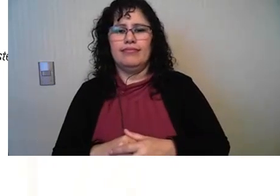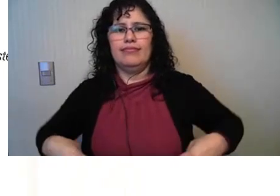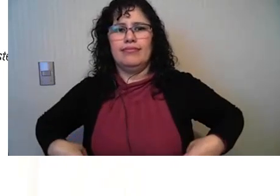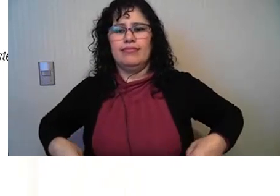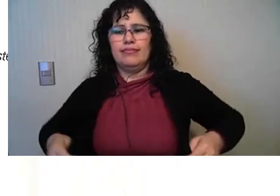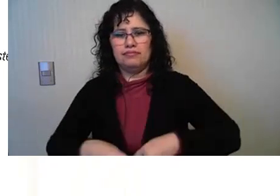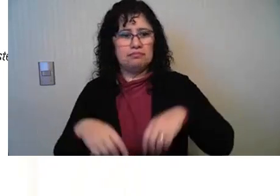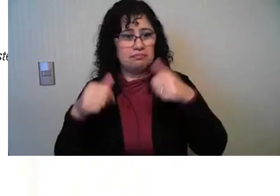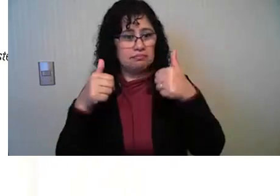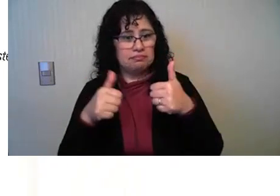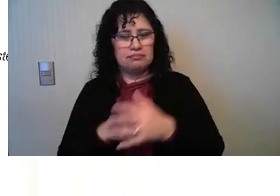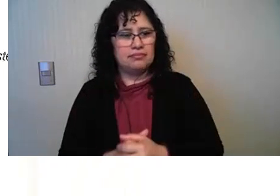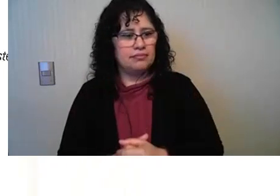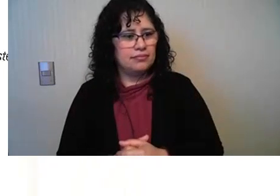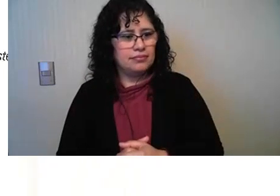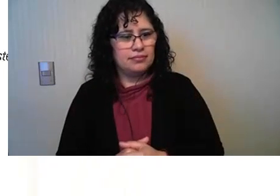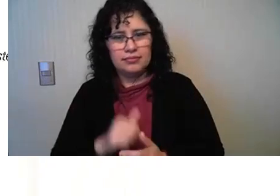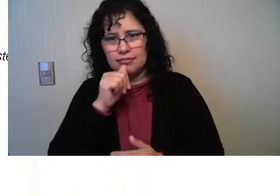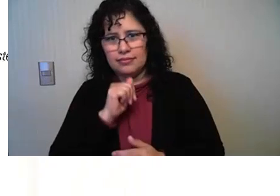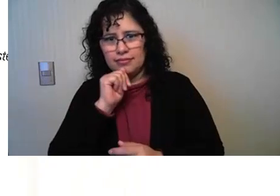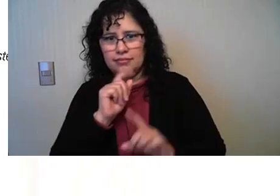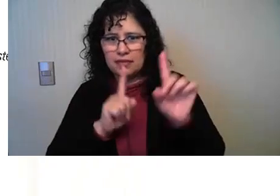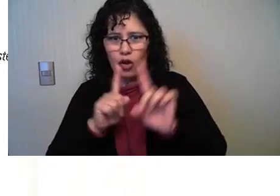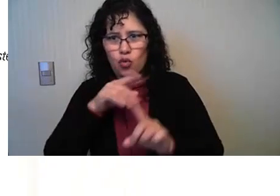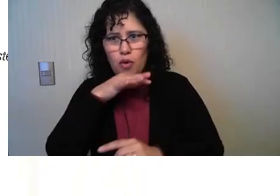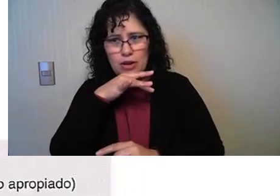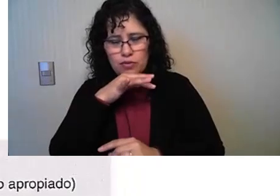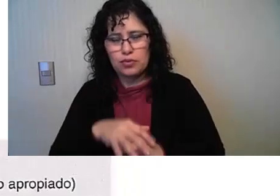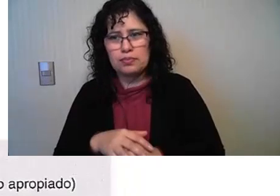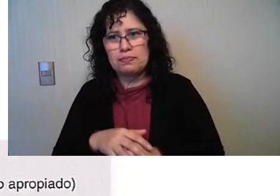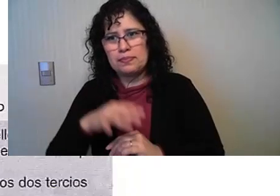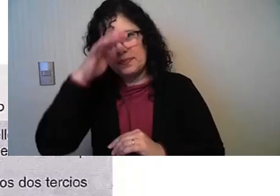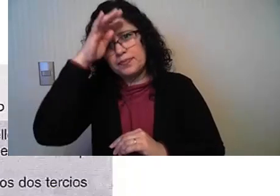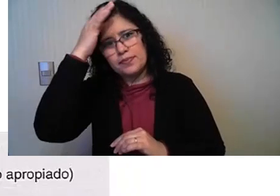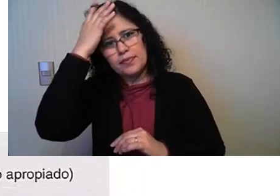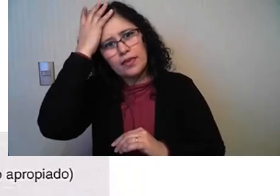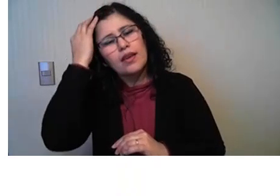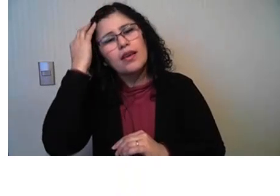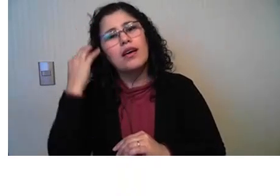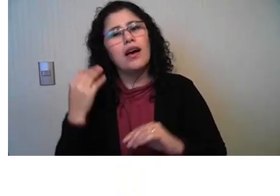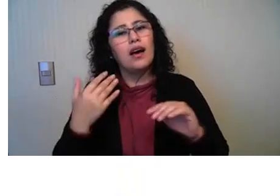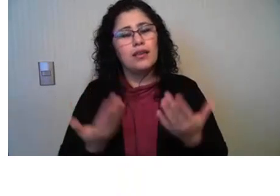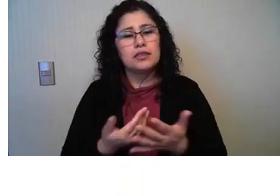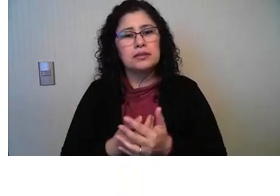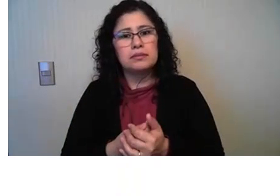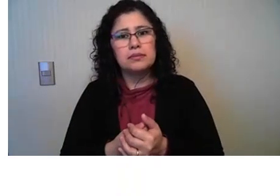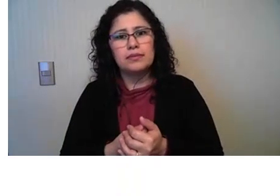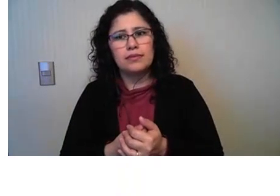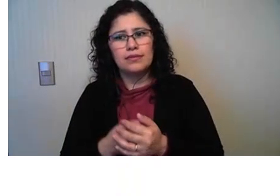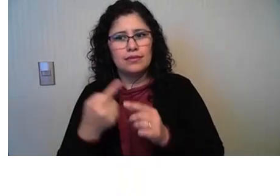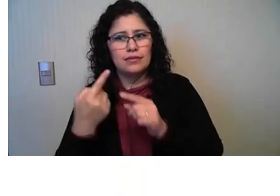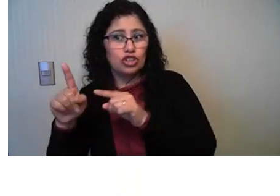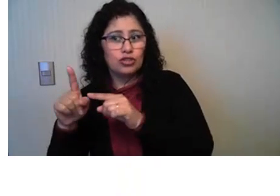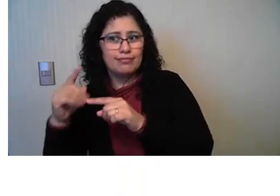Bien, nos quedan algunos minutos aún, así que vamos a pasar al otro